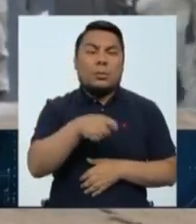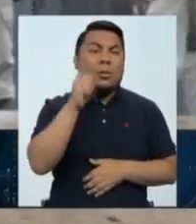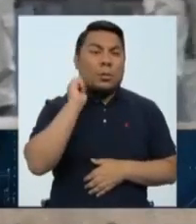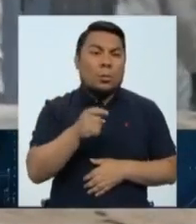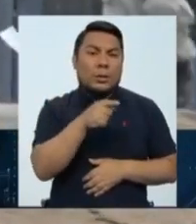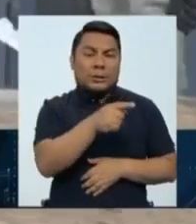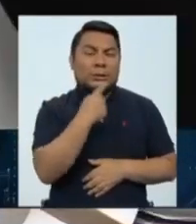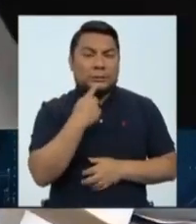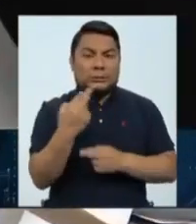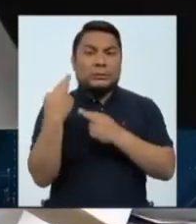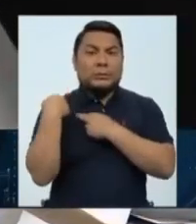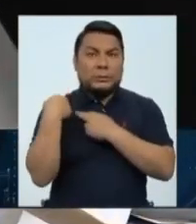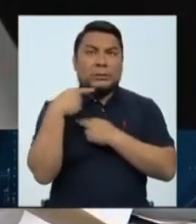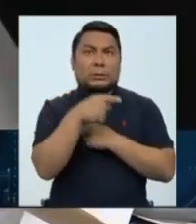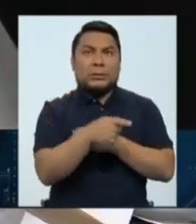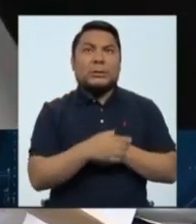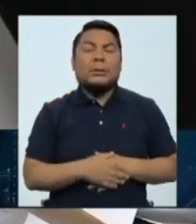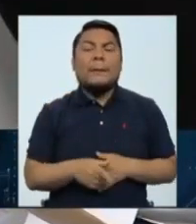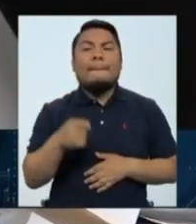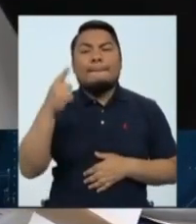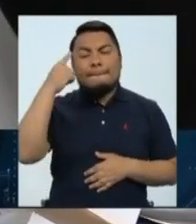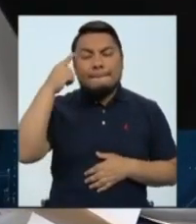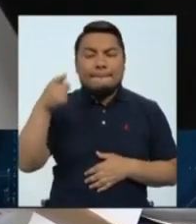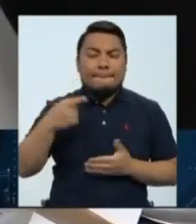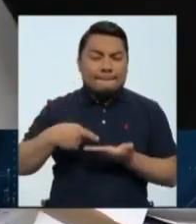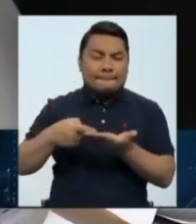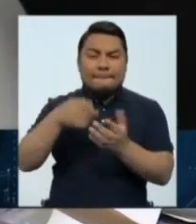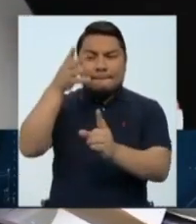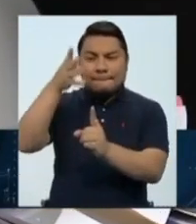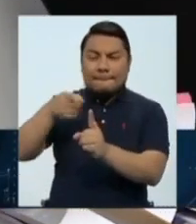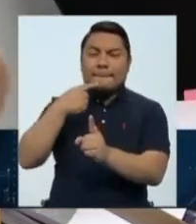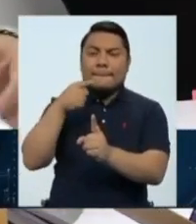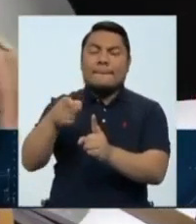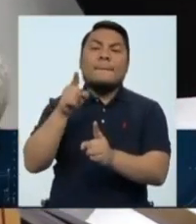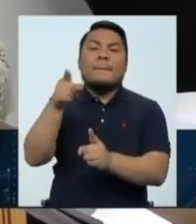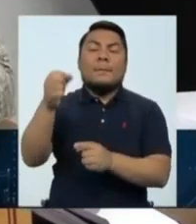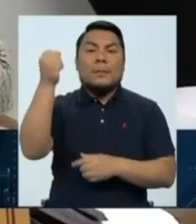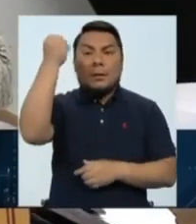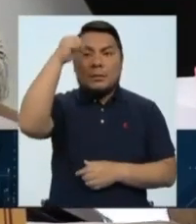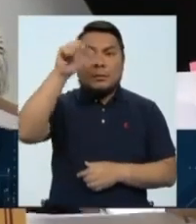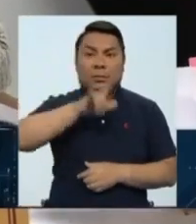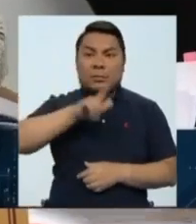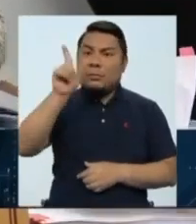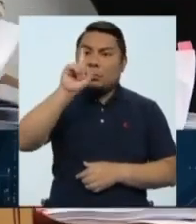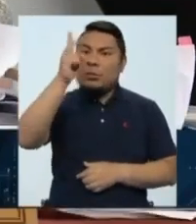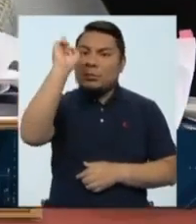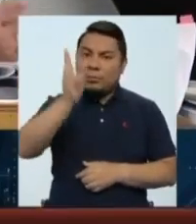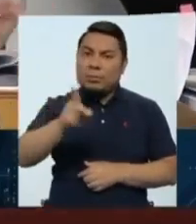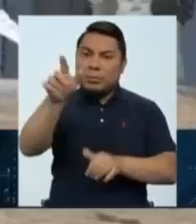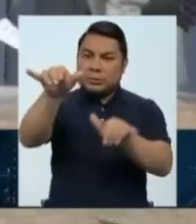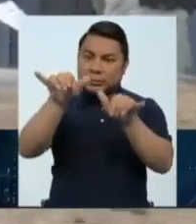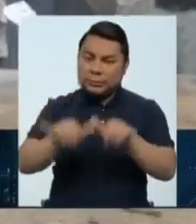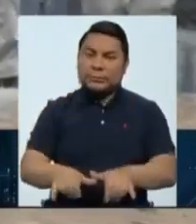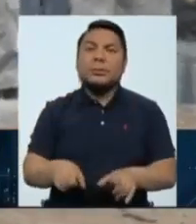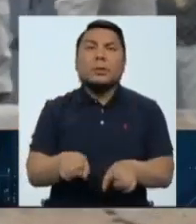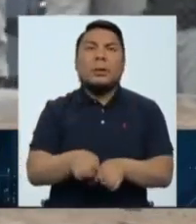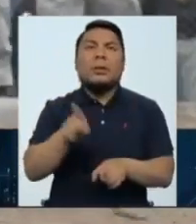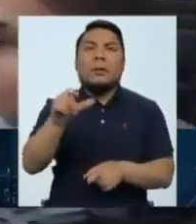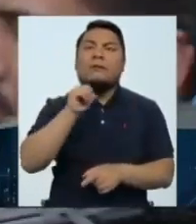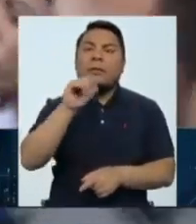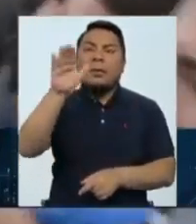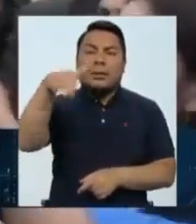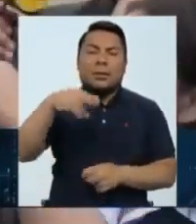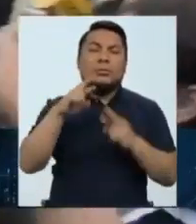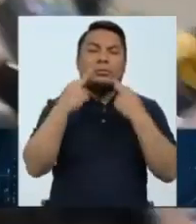Arias, a cargo de dicho despacho, resuelve que la autoridad chalaca estará impedida de salir del país, cuyo régimen será el de comparecencia